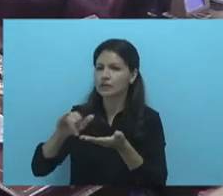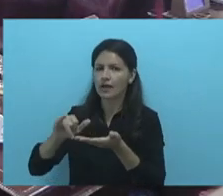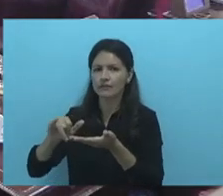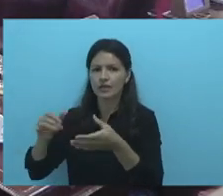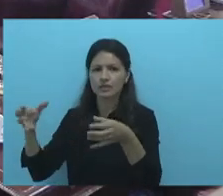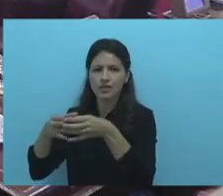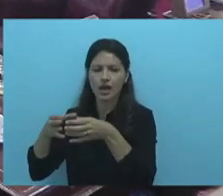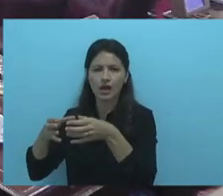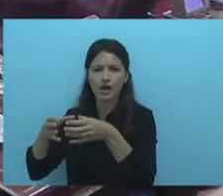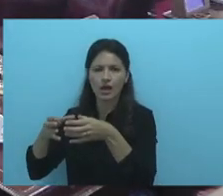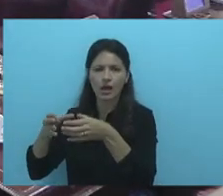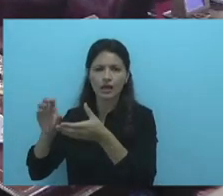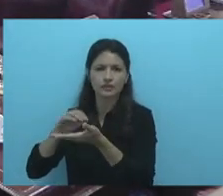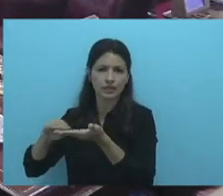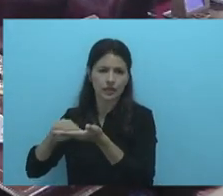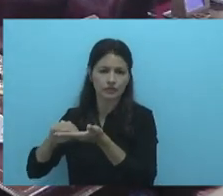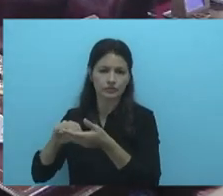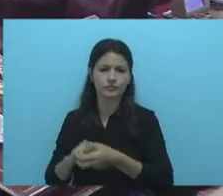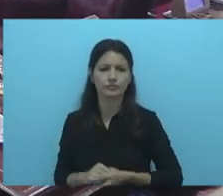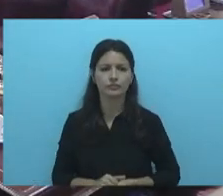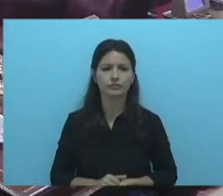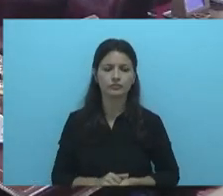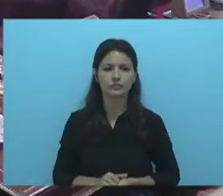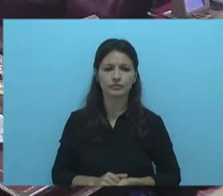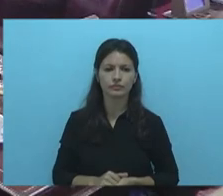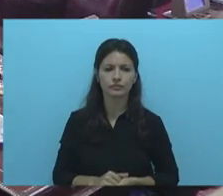y se comunica a la Cámara de Senadores.